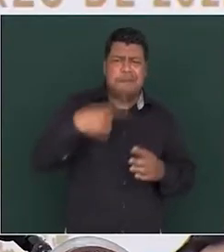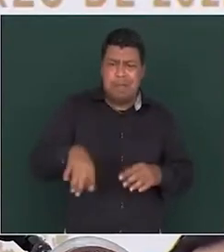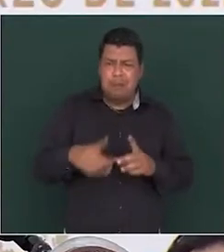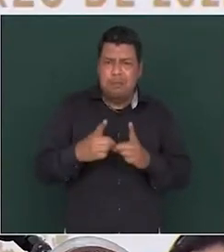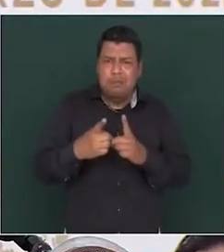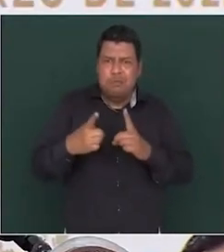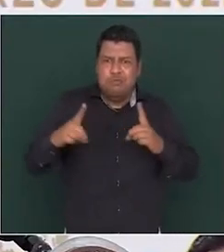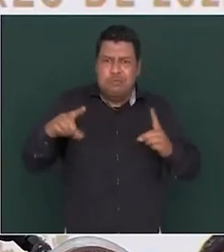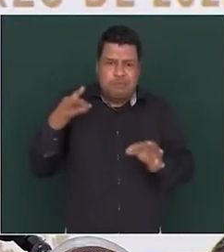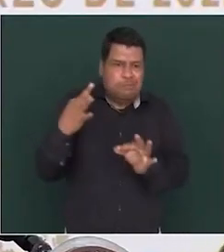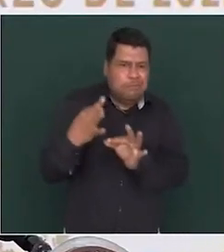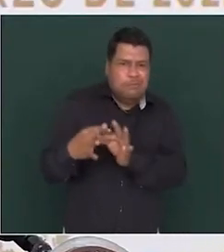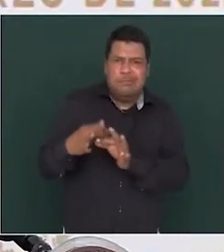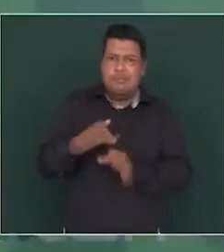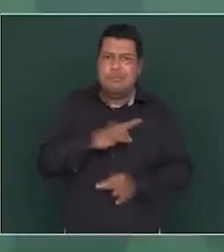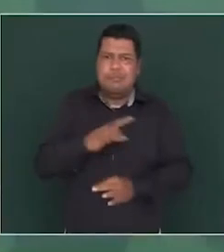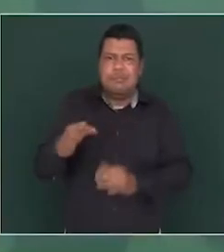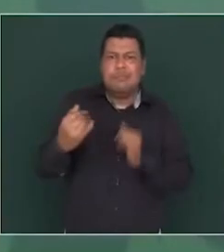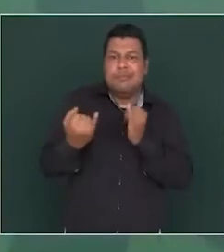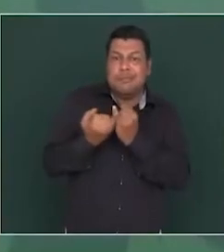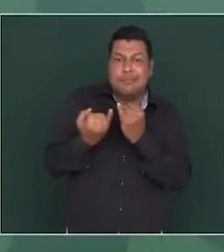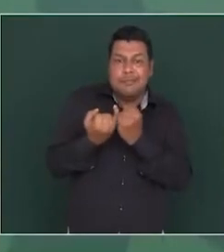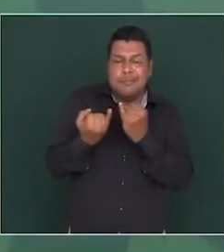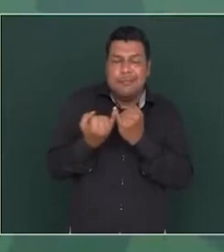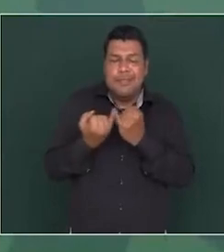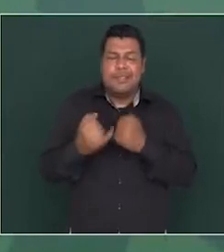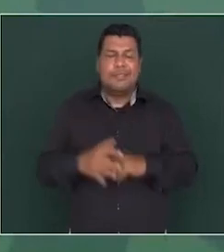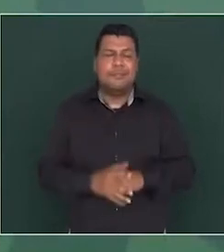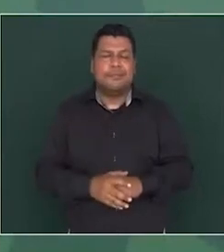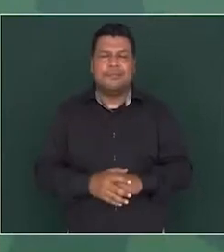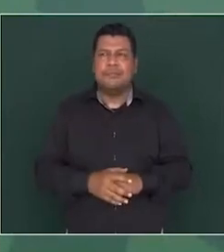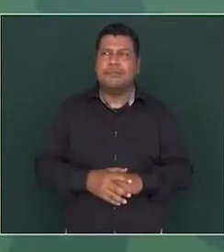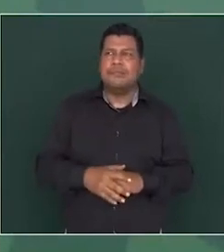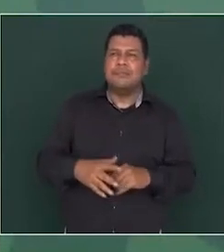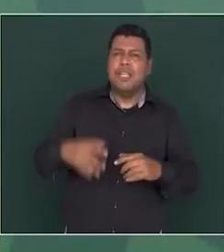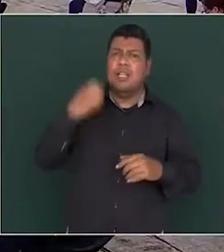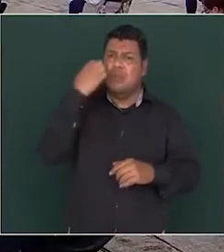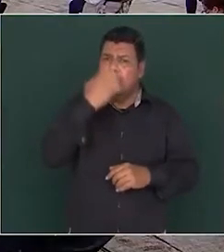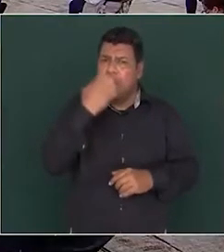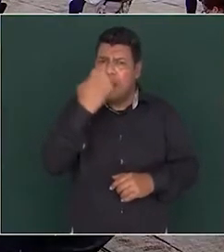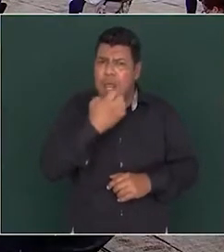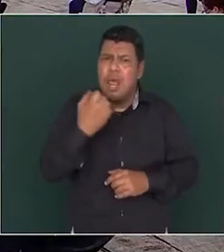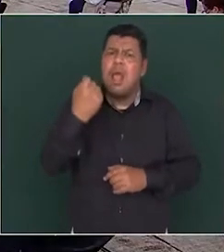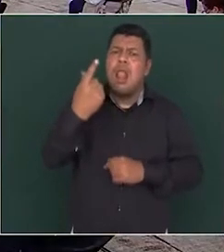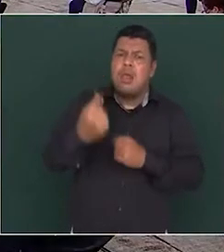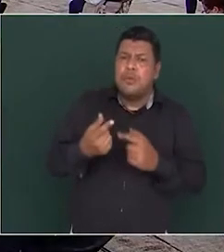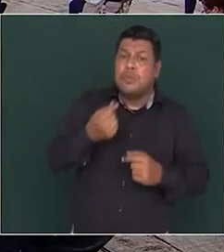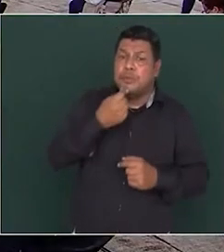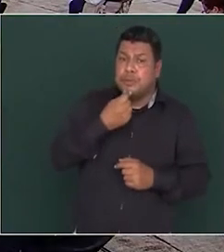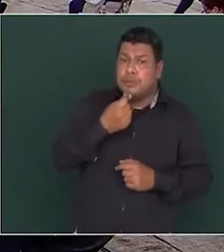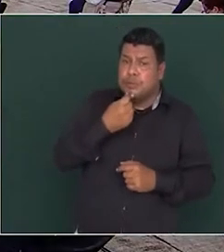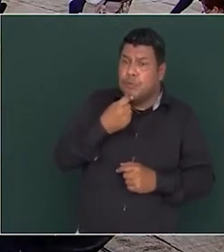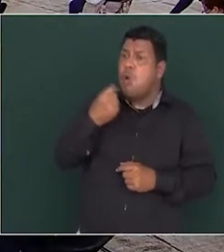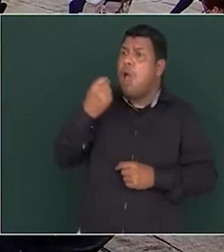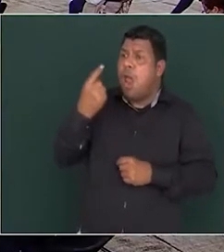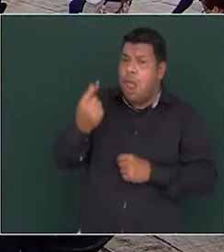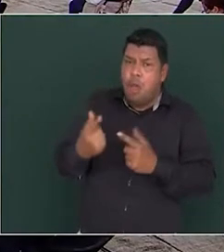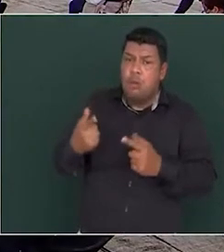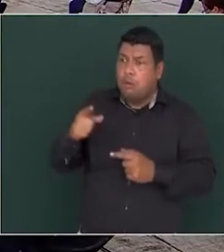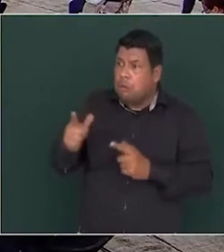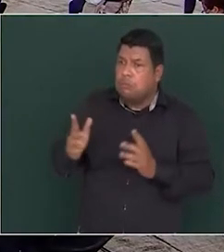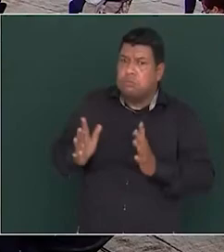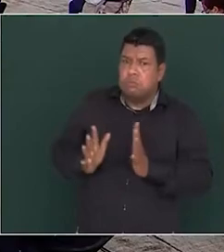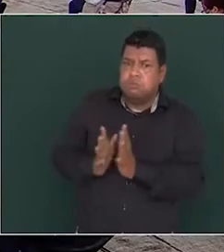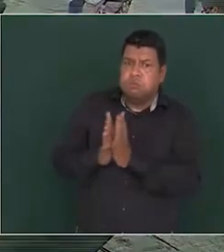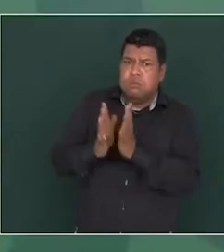desarrollar. Tenemos también algunos invitados, algunas escuelas, tenemos niños que van a participar,